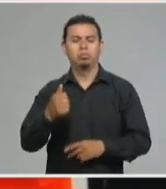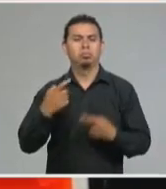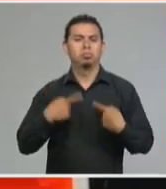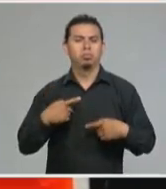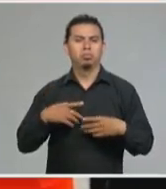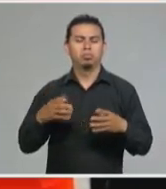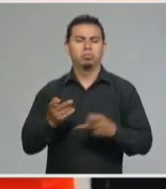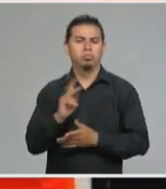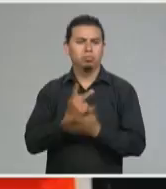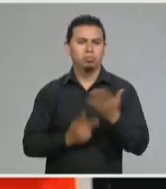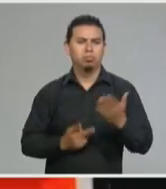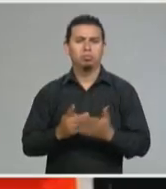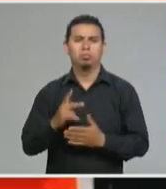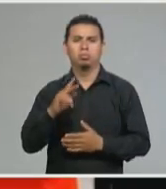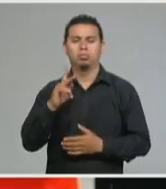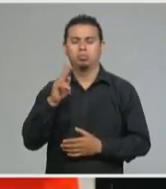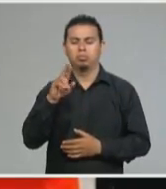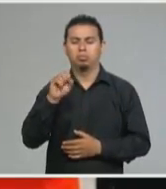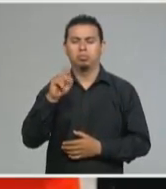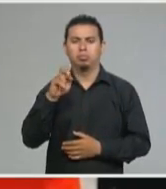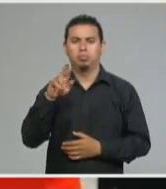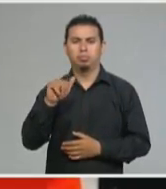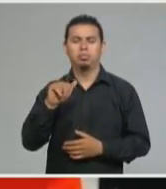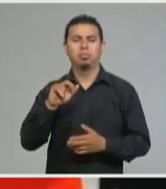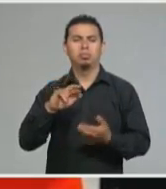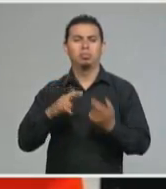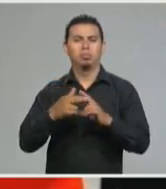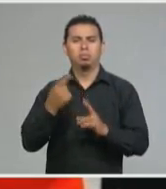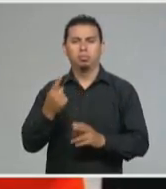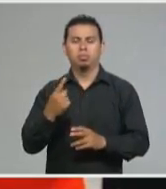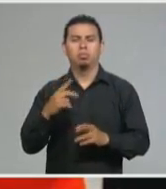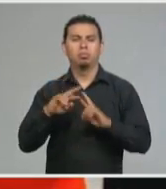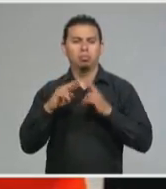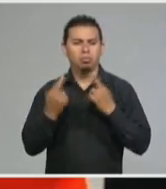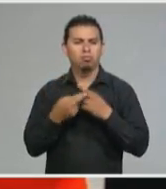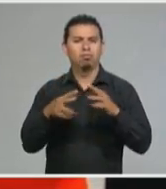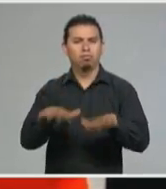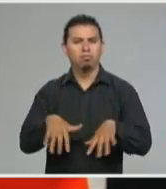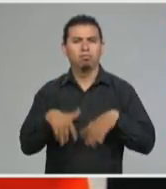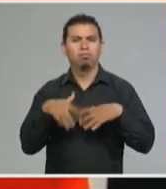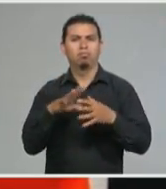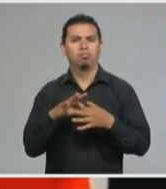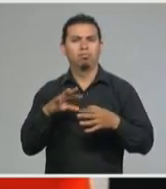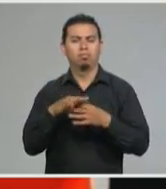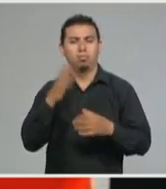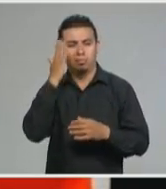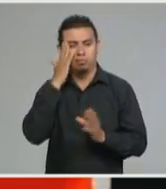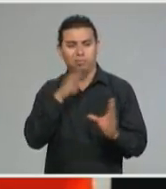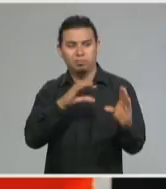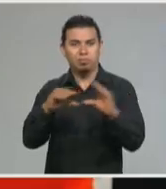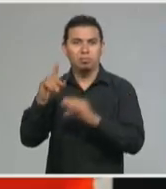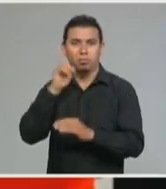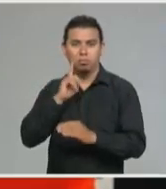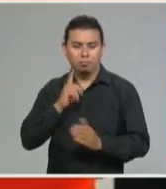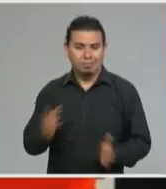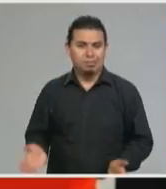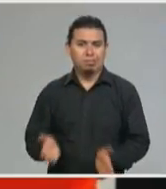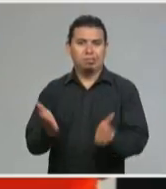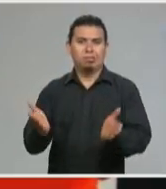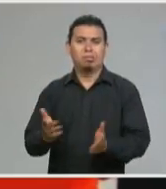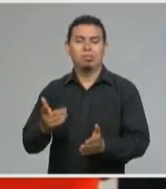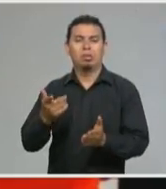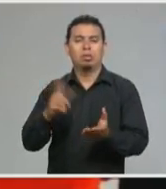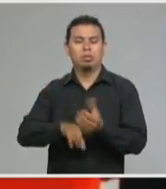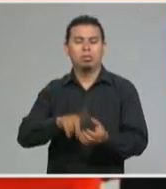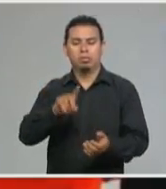del programa INSPROSPERA de la Región 1 realizan reuniones conjuntas para capacitar a mujeres que se desempeñan dentro del DIF